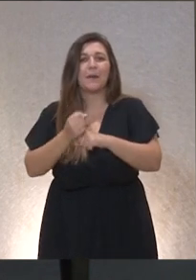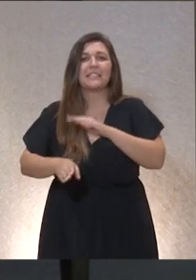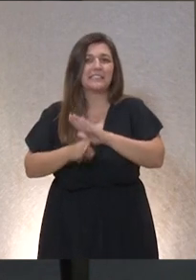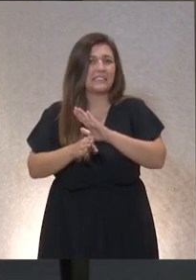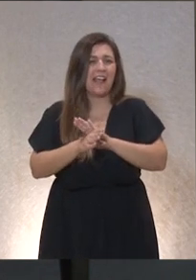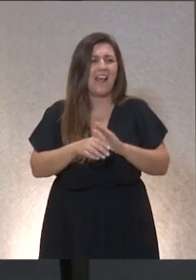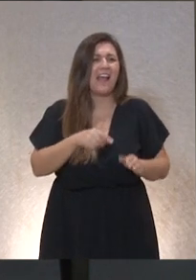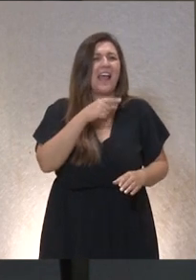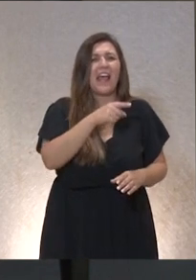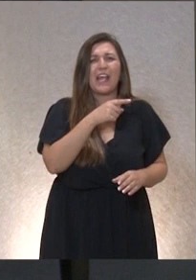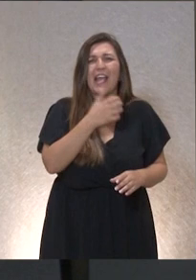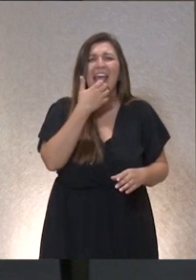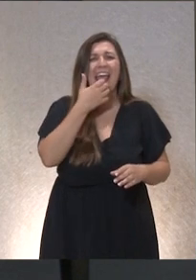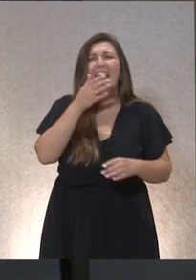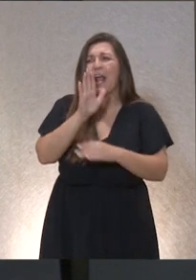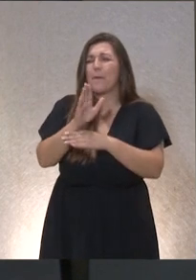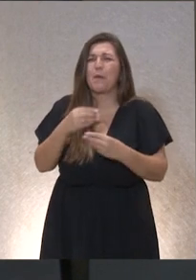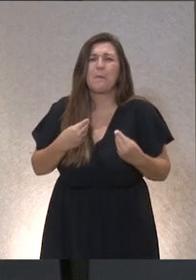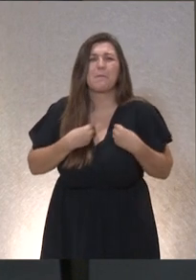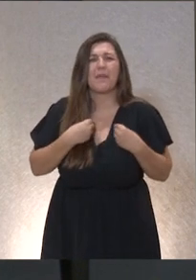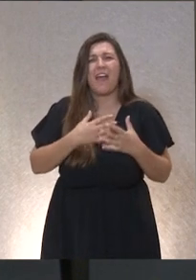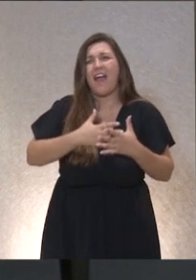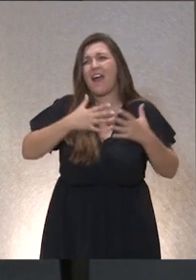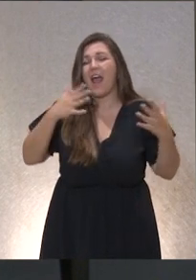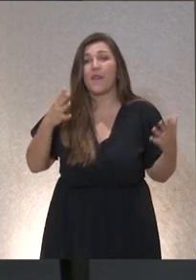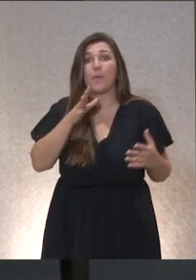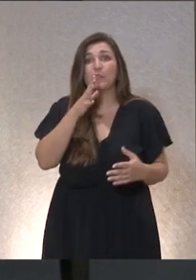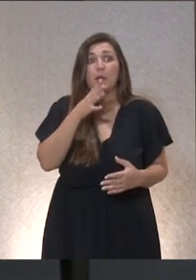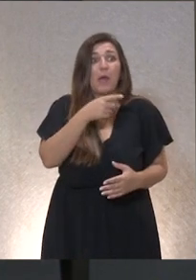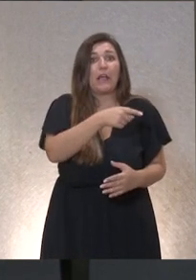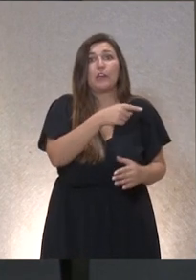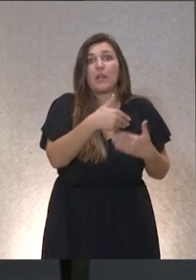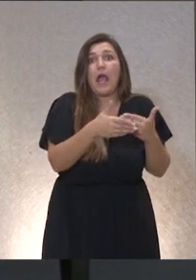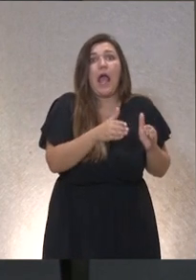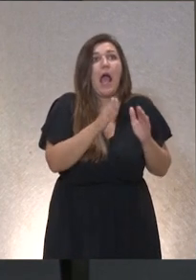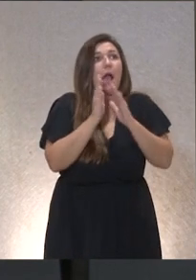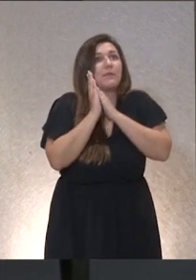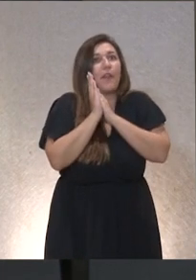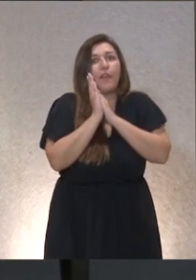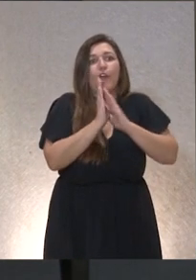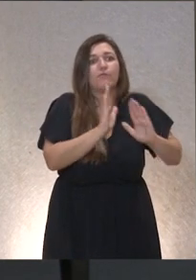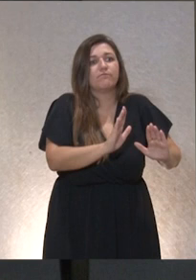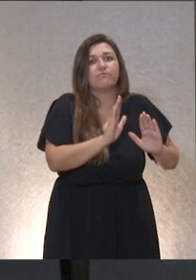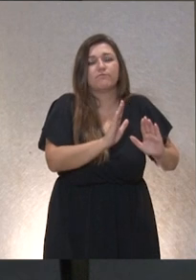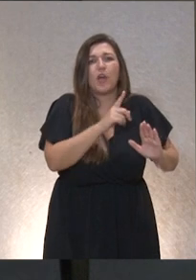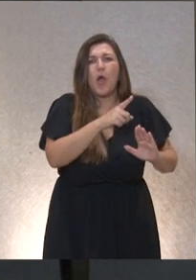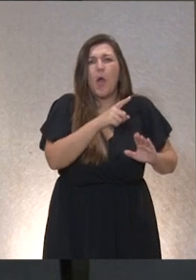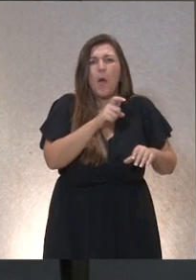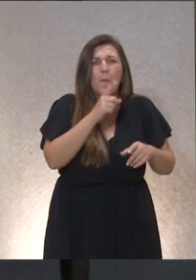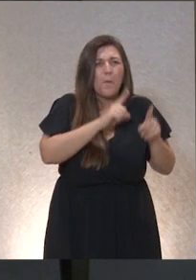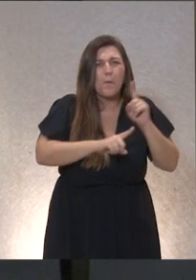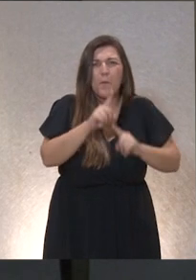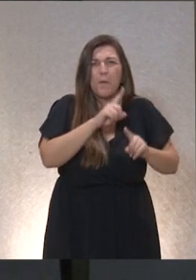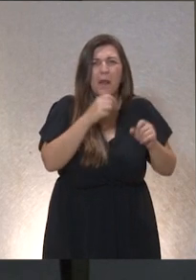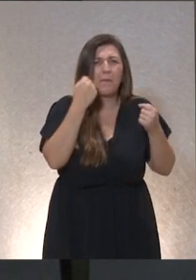lección de vida muy muy grande porque sin saber como os dije desde su habitación no surgió ningún problema de conducta sabían lo que